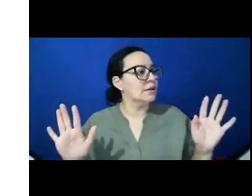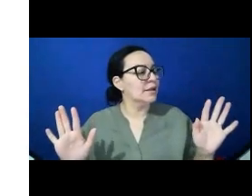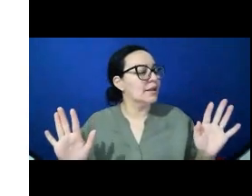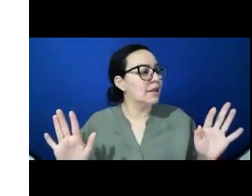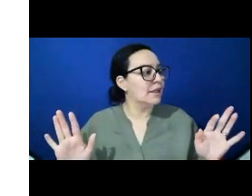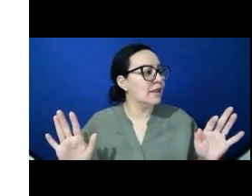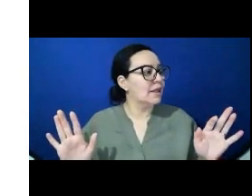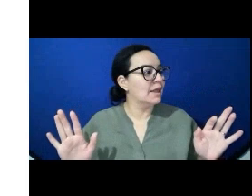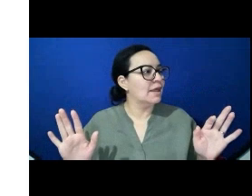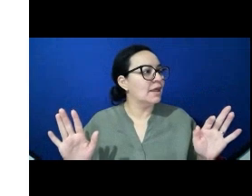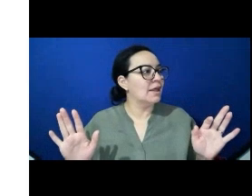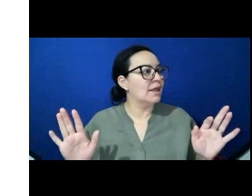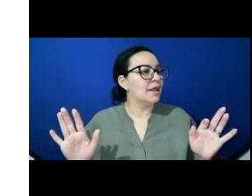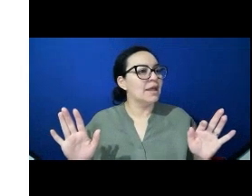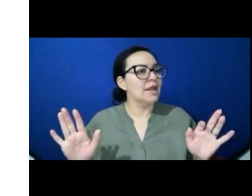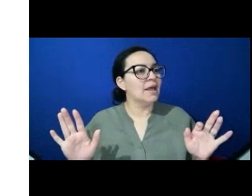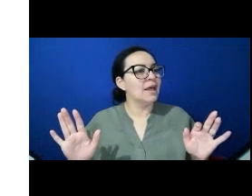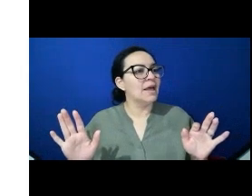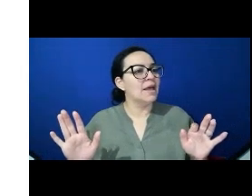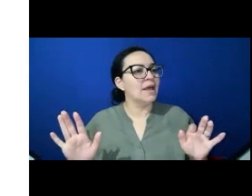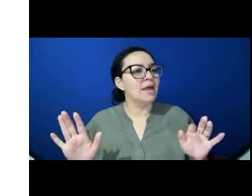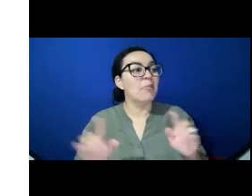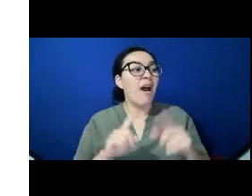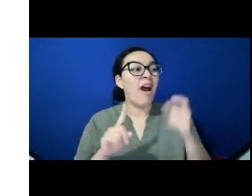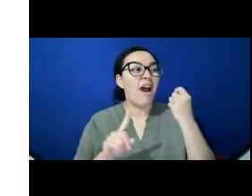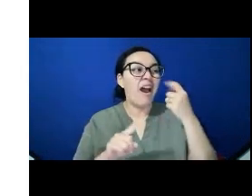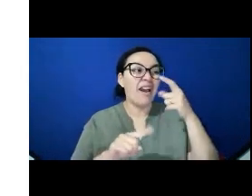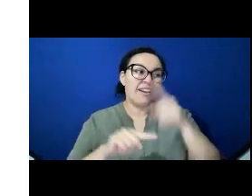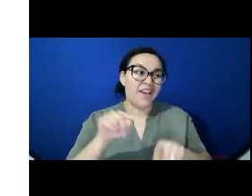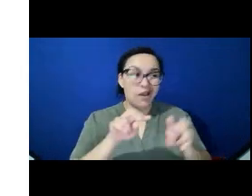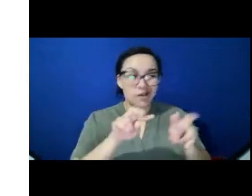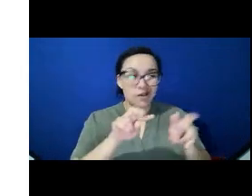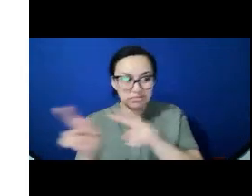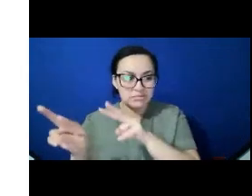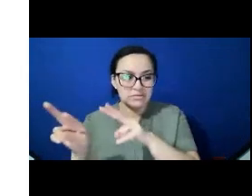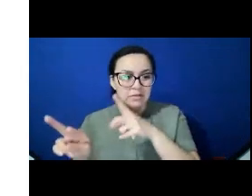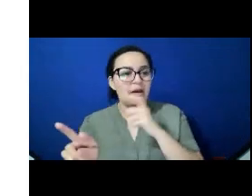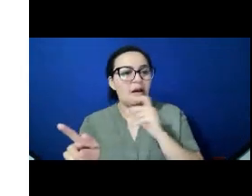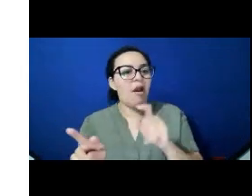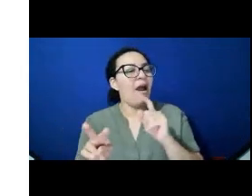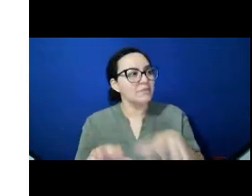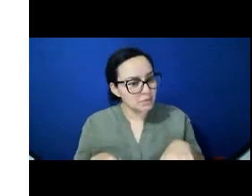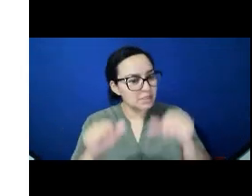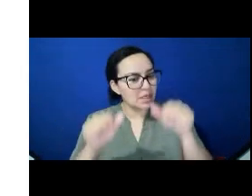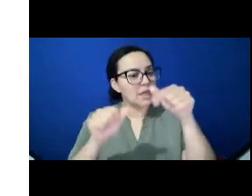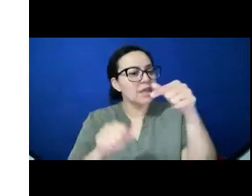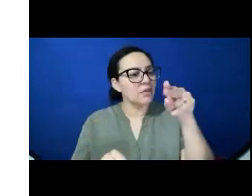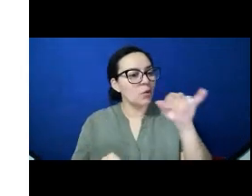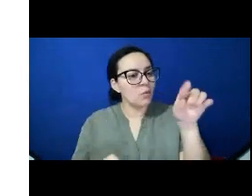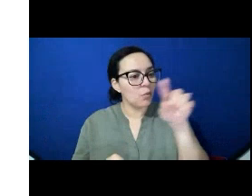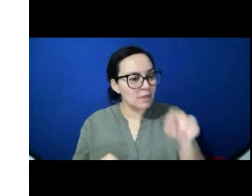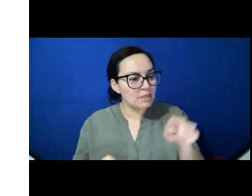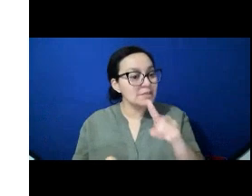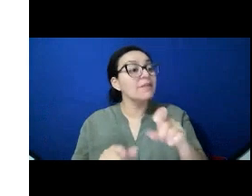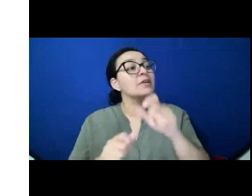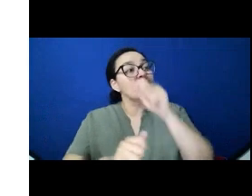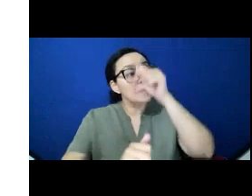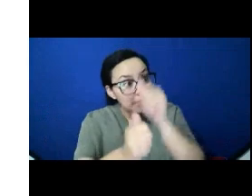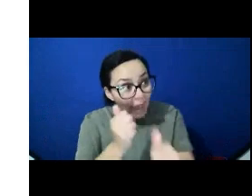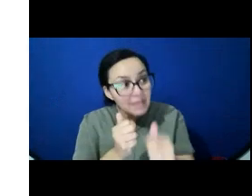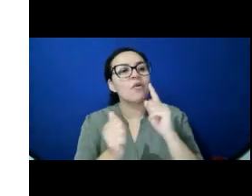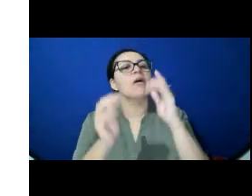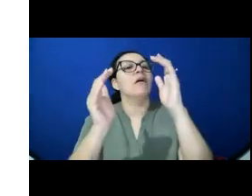módulo. Pero ahora tenemos un módulo de trabajo. Pero sí, uno tiene que tomar la prueba y pasar la prueba para